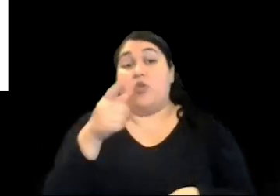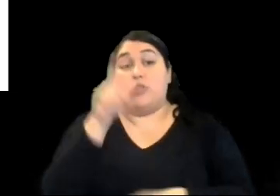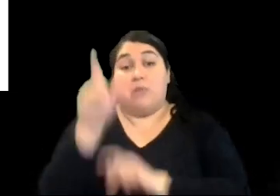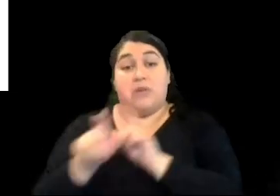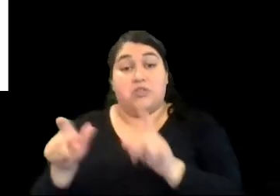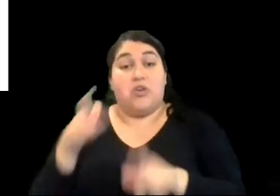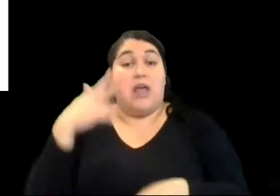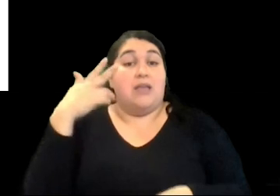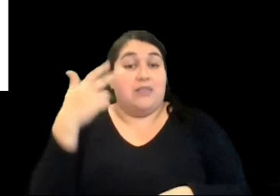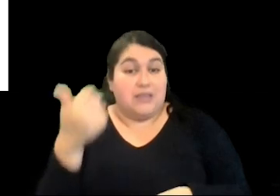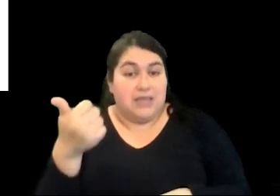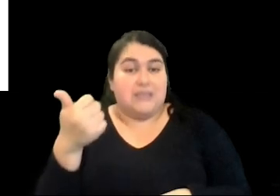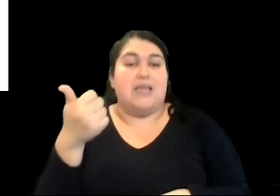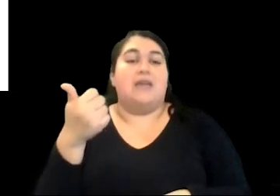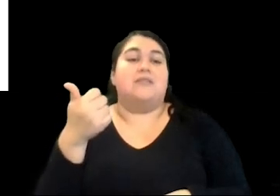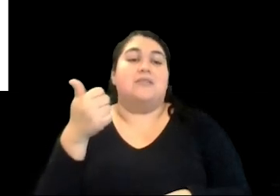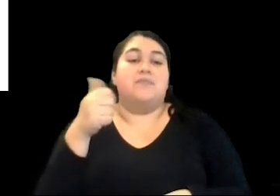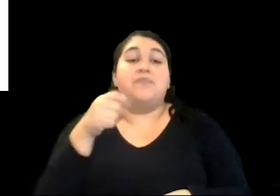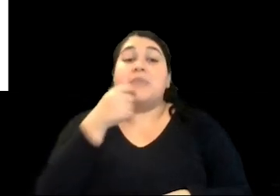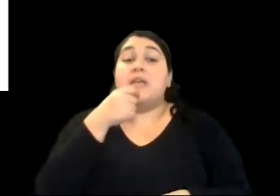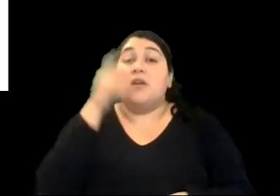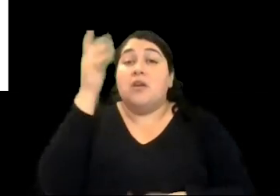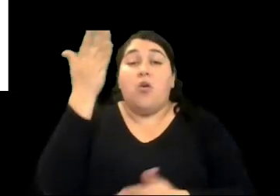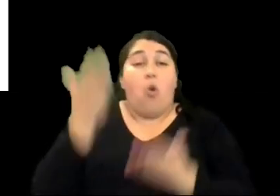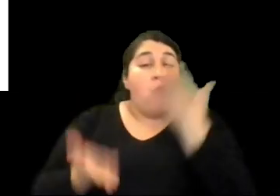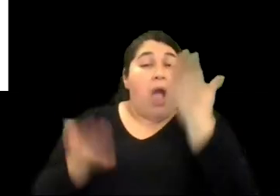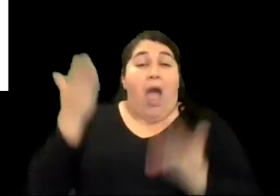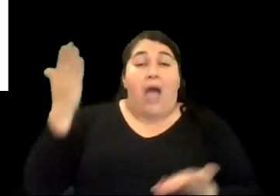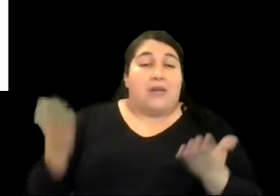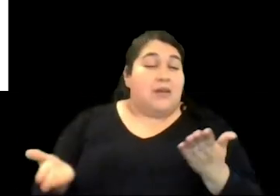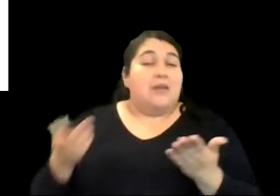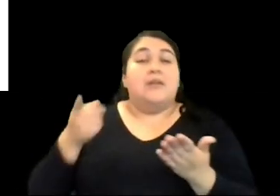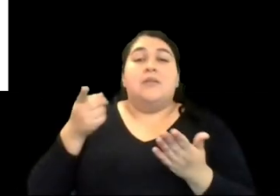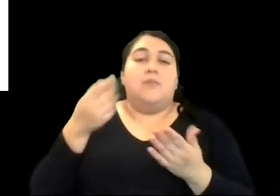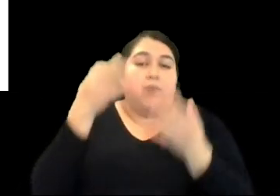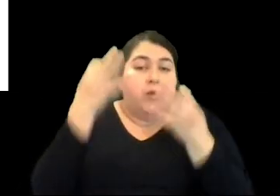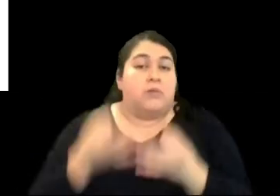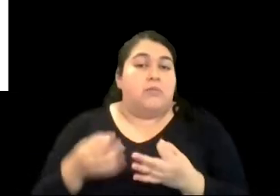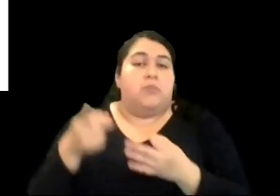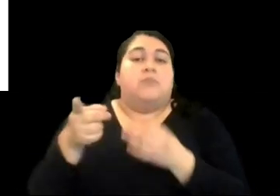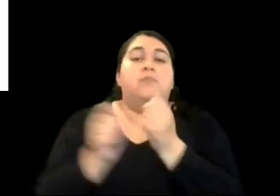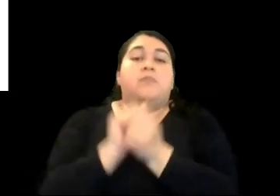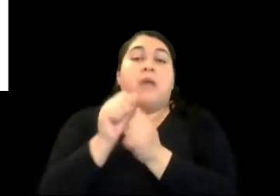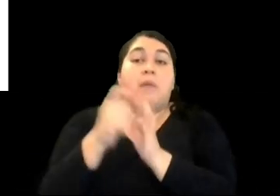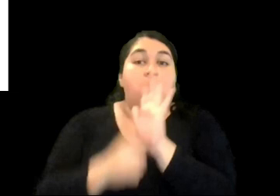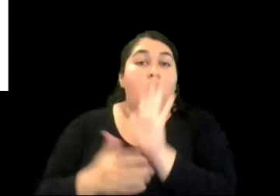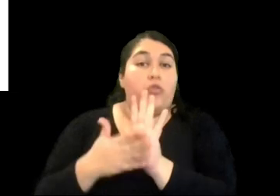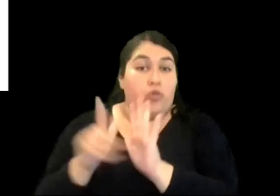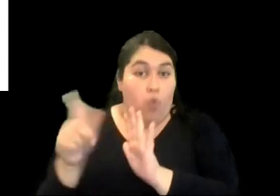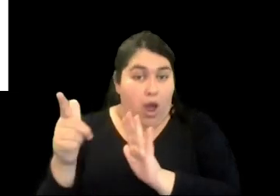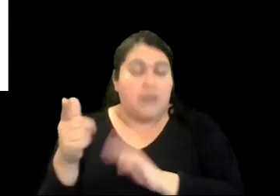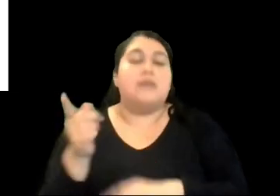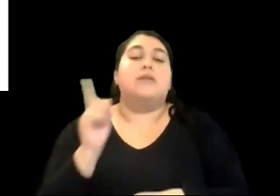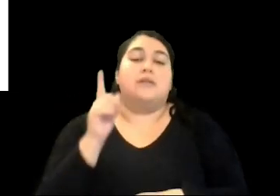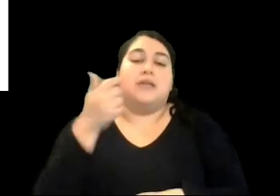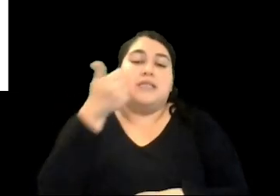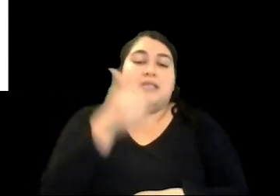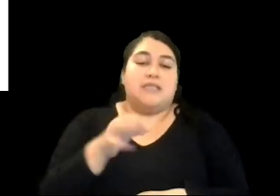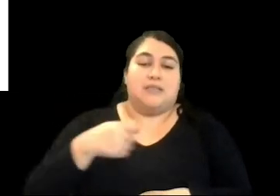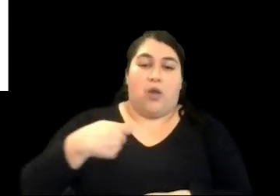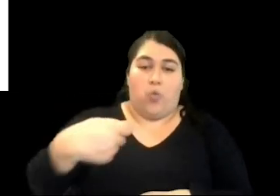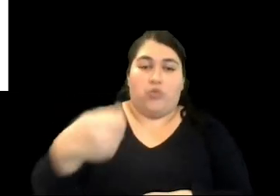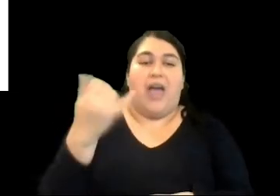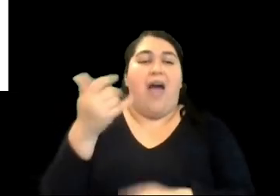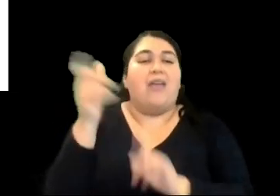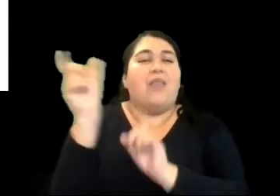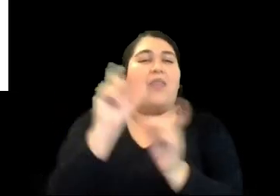36, y las personas humanas y sucesiones indivisas que no sean pequeño contribuyente o pymes tendrá hasta 60 cuotas. Acá se hace una diferencia entre el